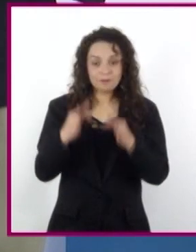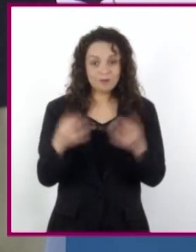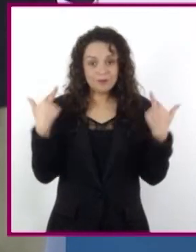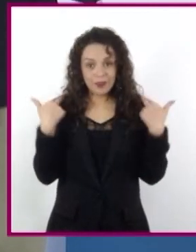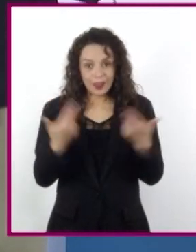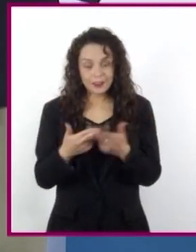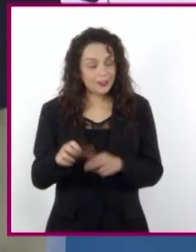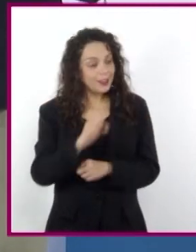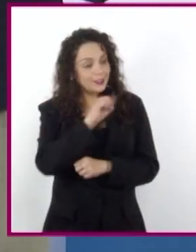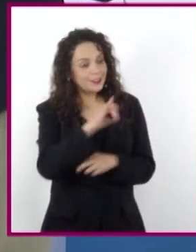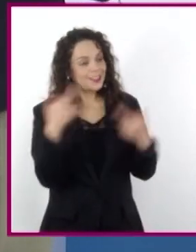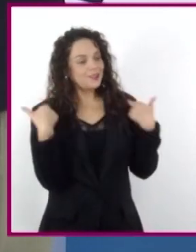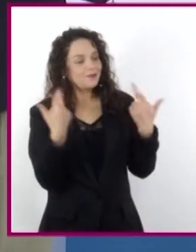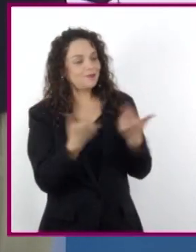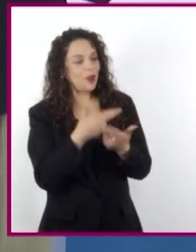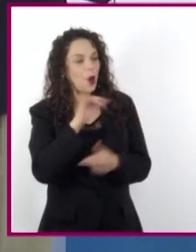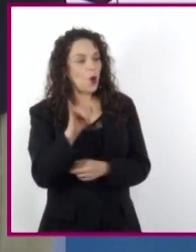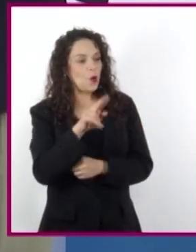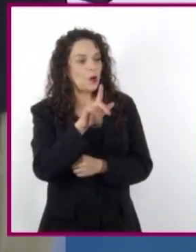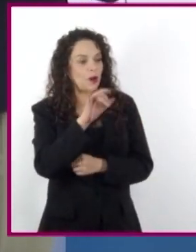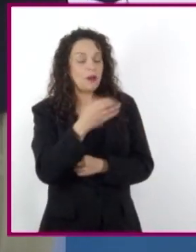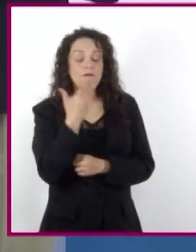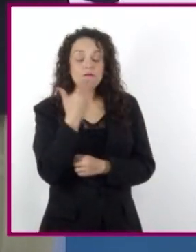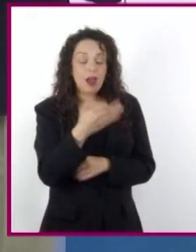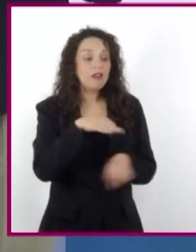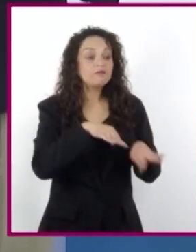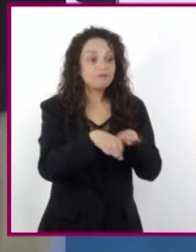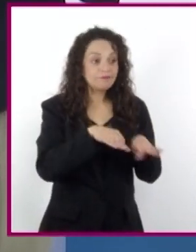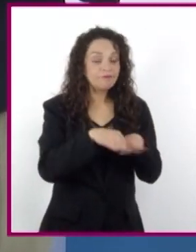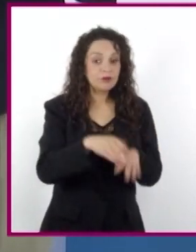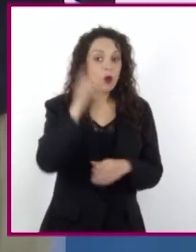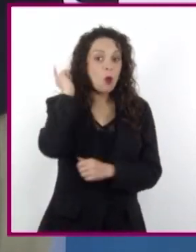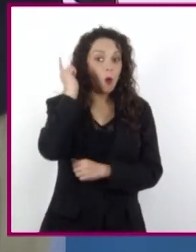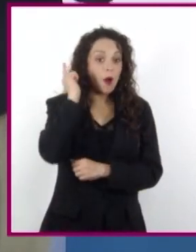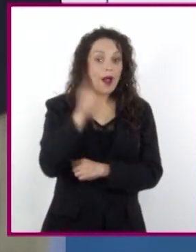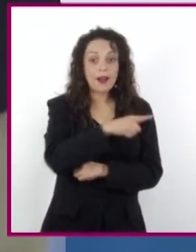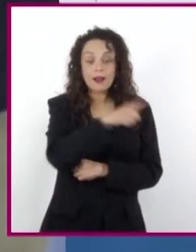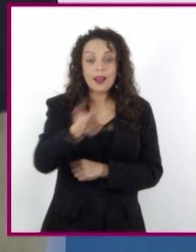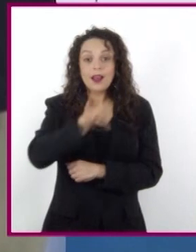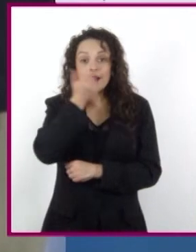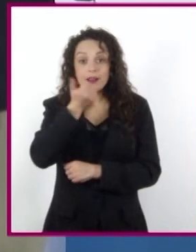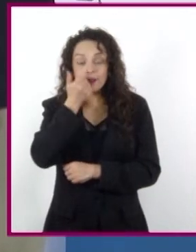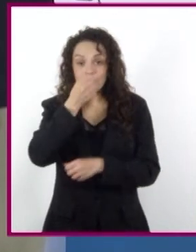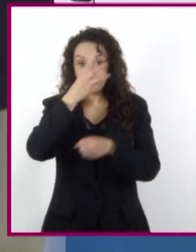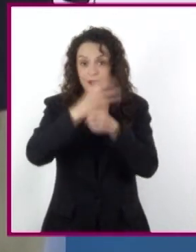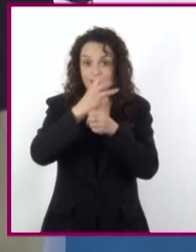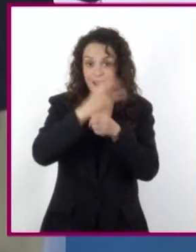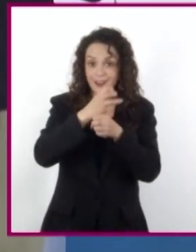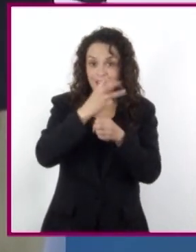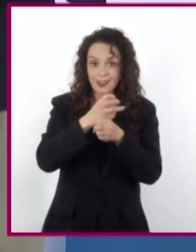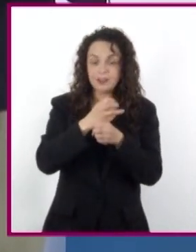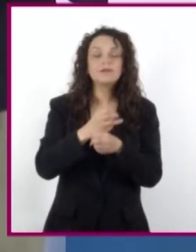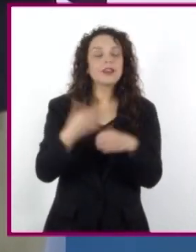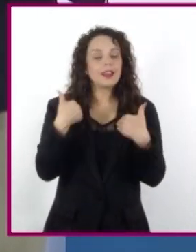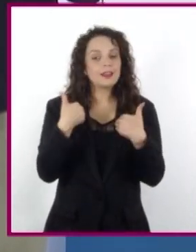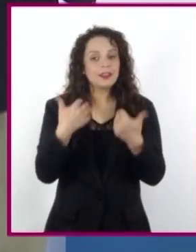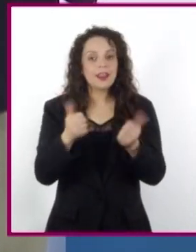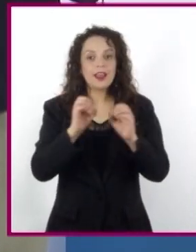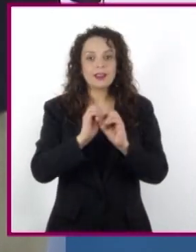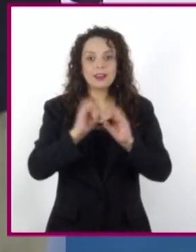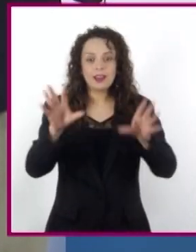Sí, maestro Julio, un muy buen trabajo. Espero que para las alumnas y alumnos de tercer grado haya quedado claro